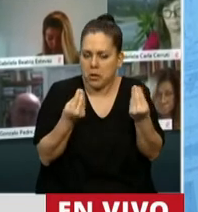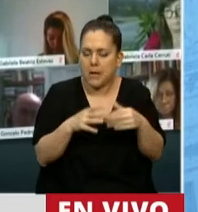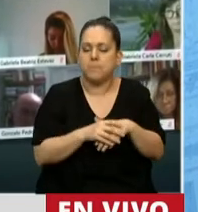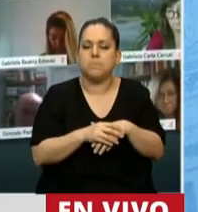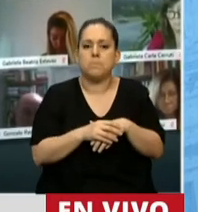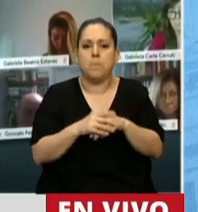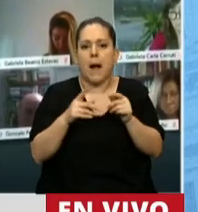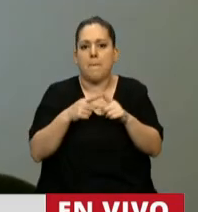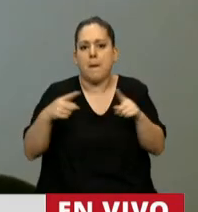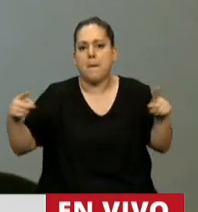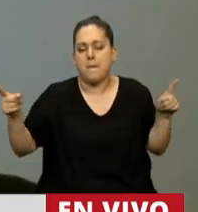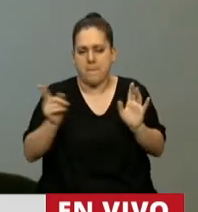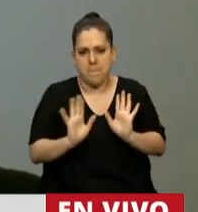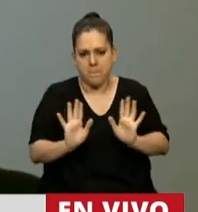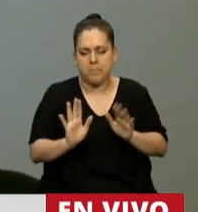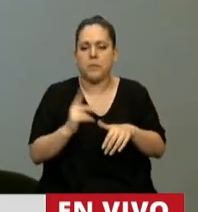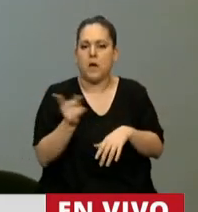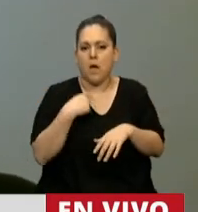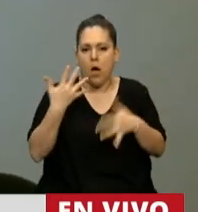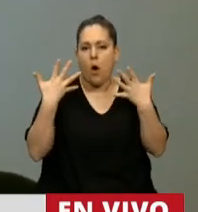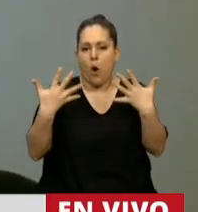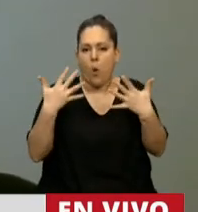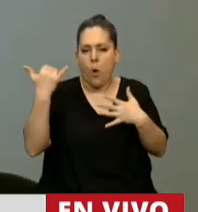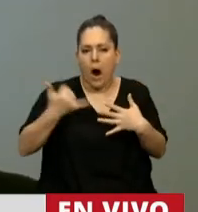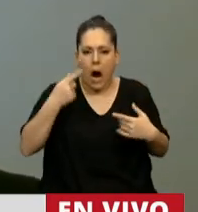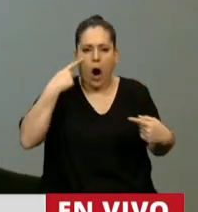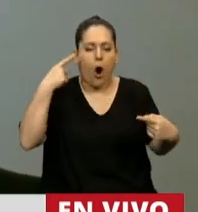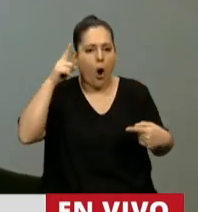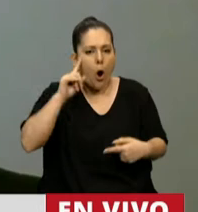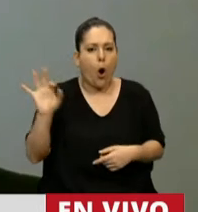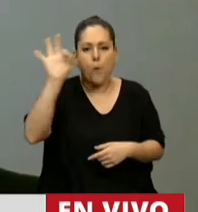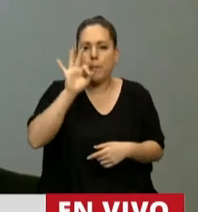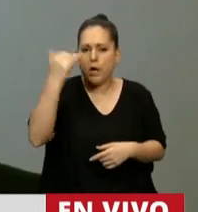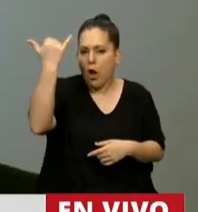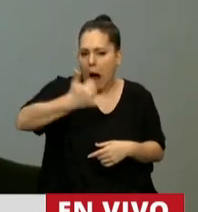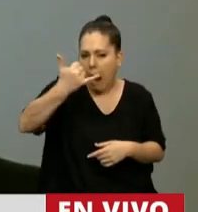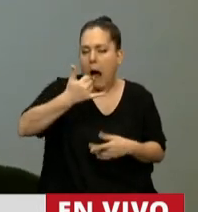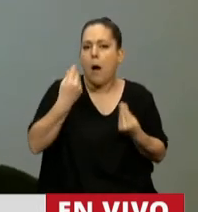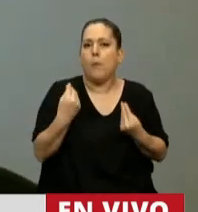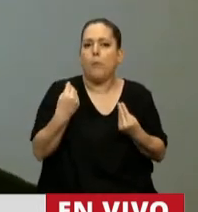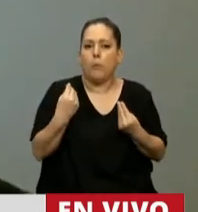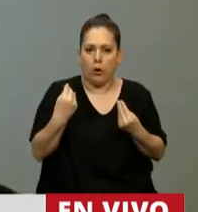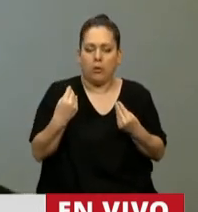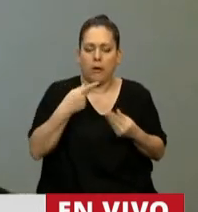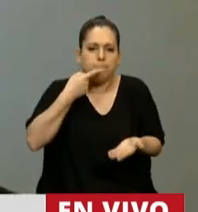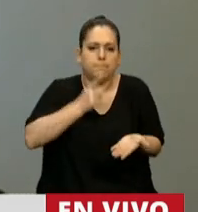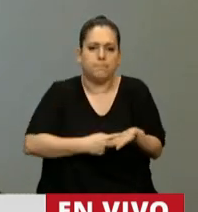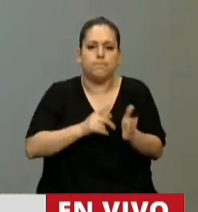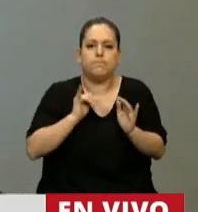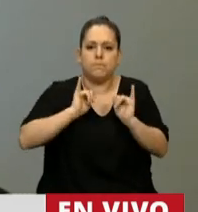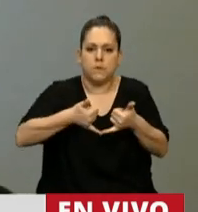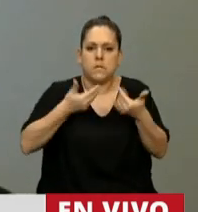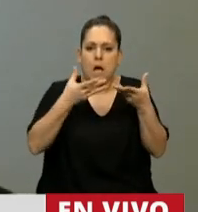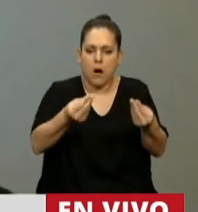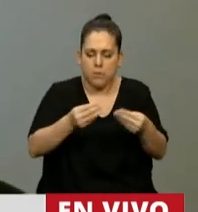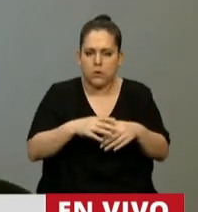tema. Naturalmente que tenemos opinión de por qué hemos llegado hasta aquí. Naturalmente que tenemos